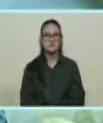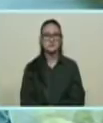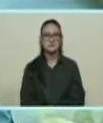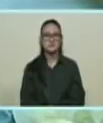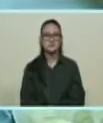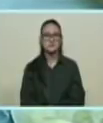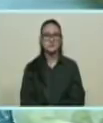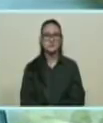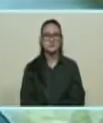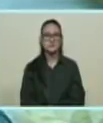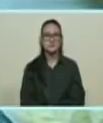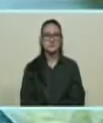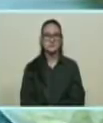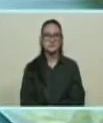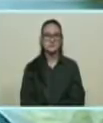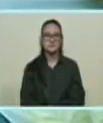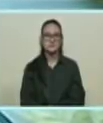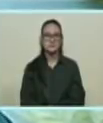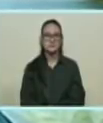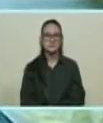tenemos que